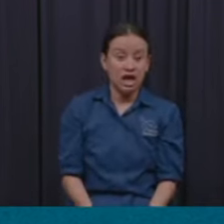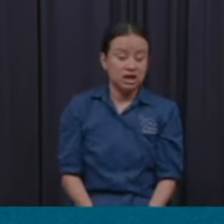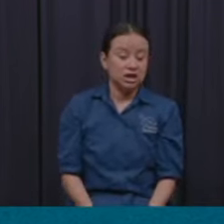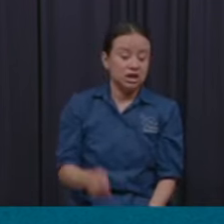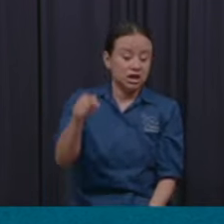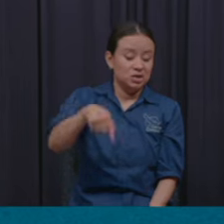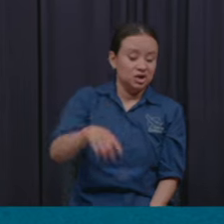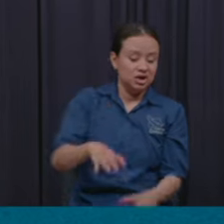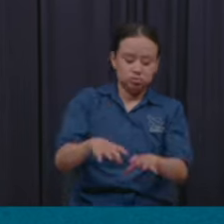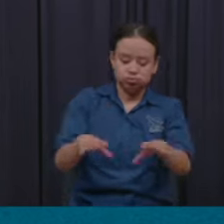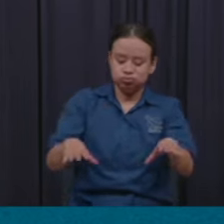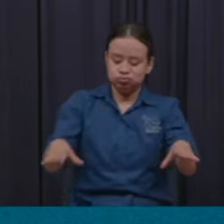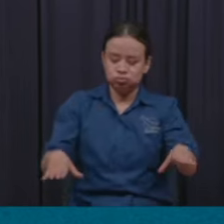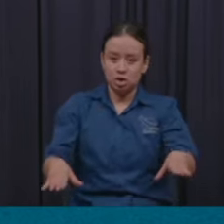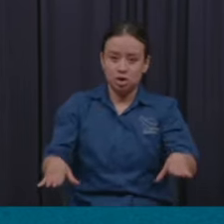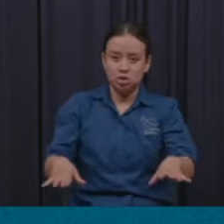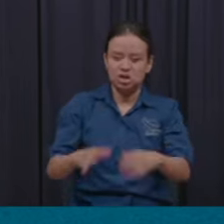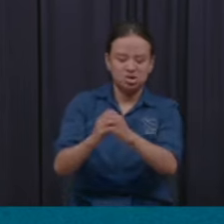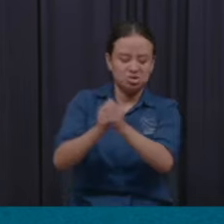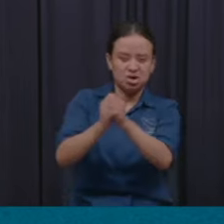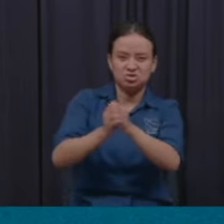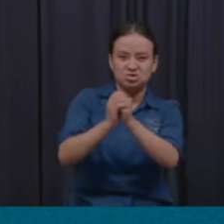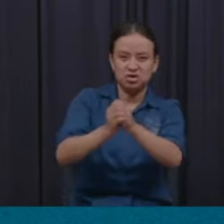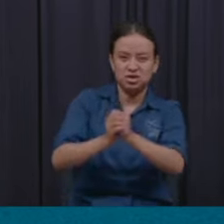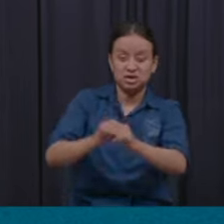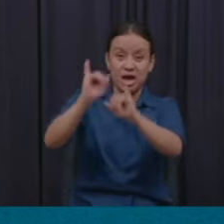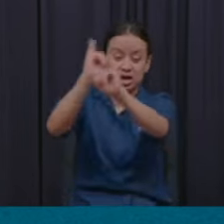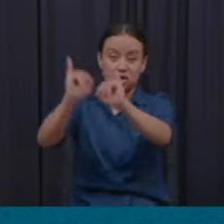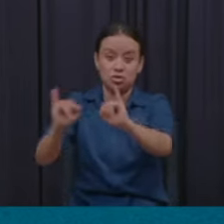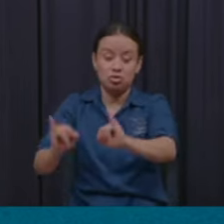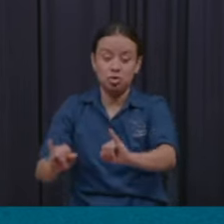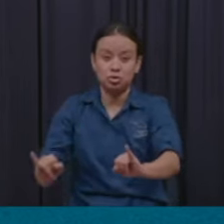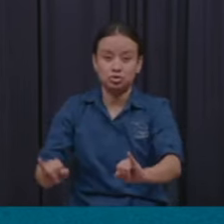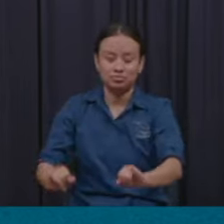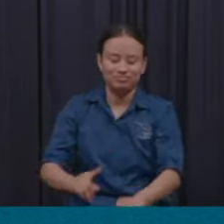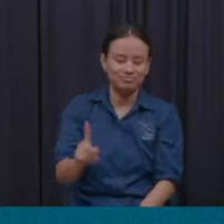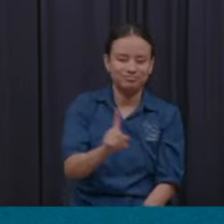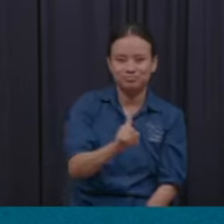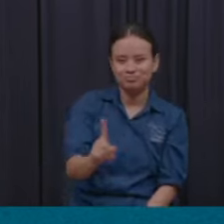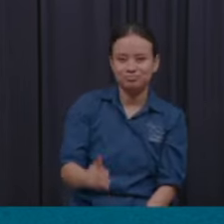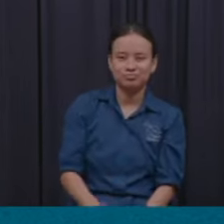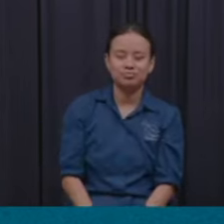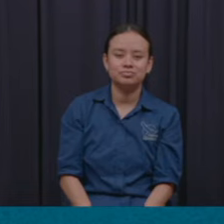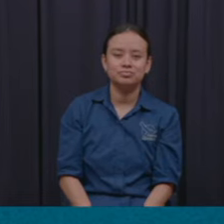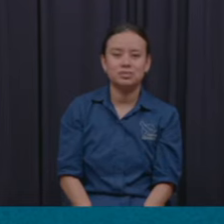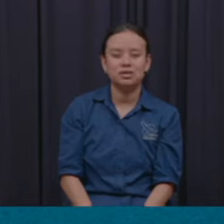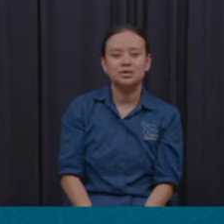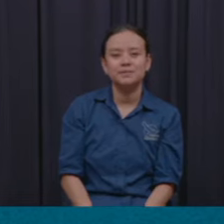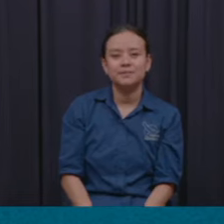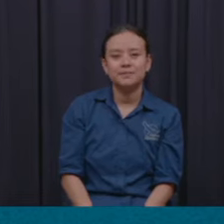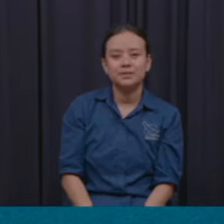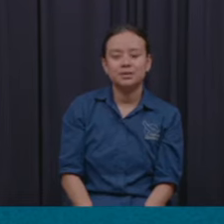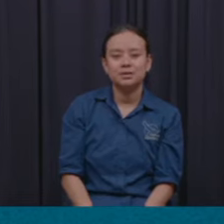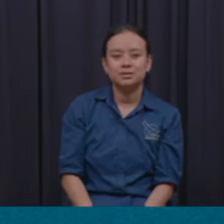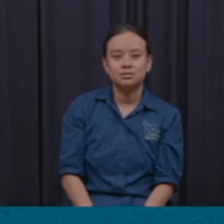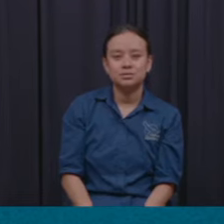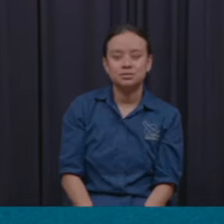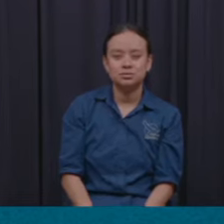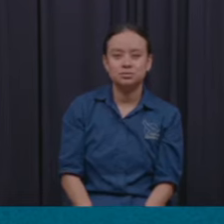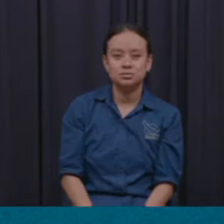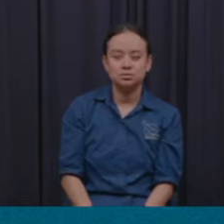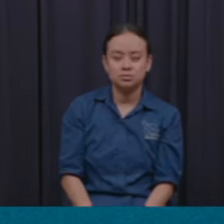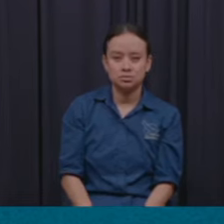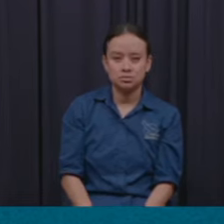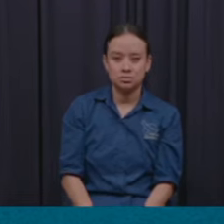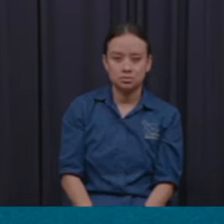hacer oraciones? Y es como que están cantando y como no queremos que el niño moleste.